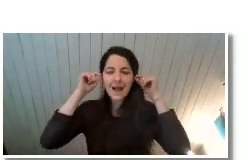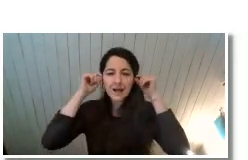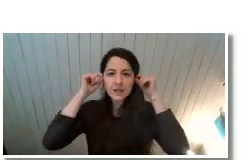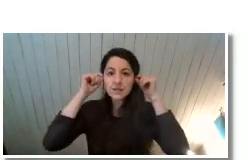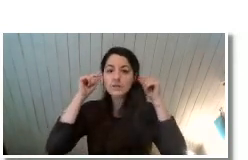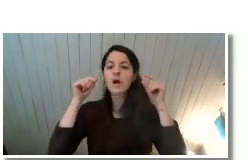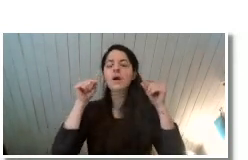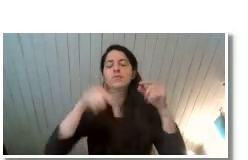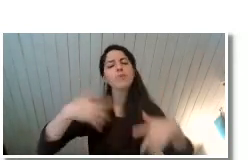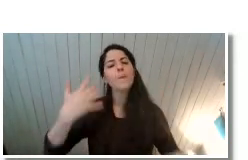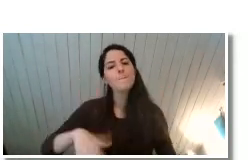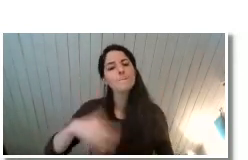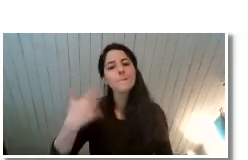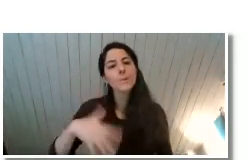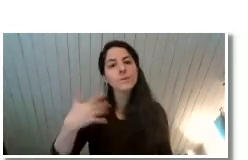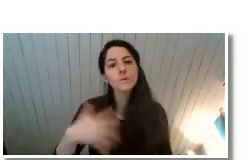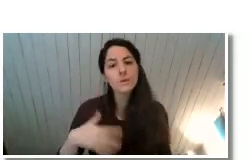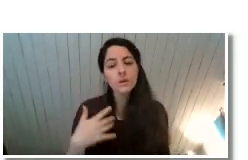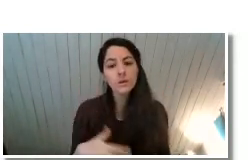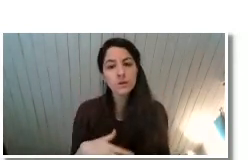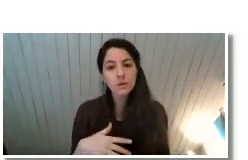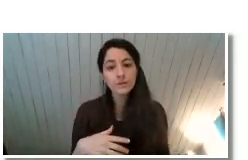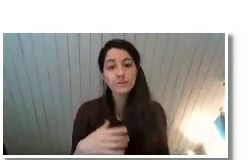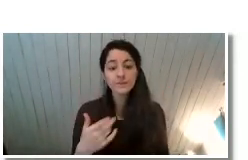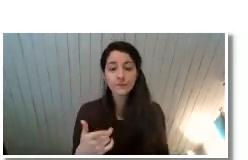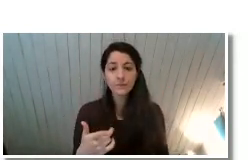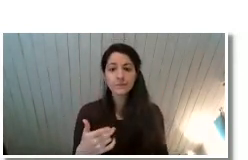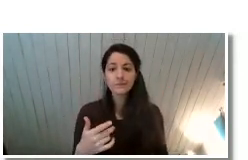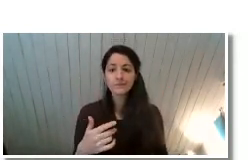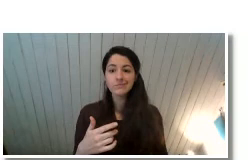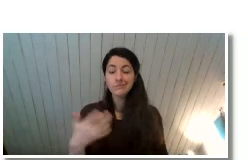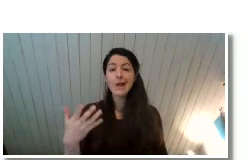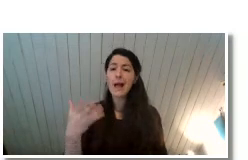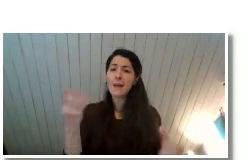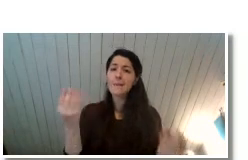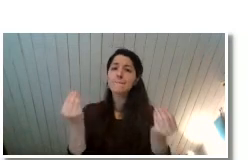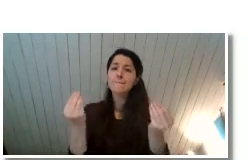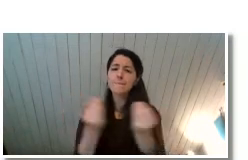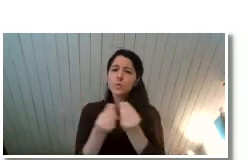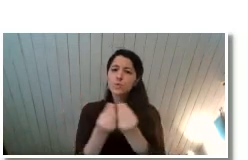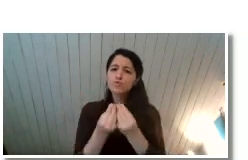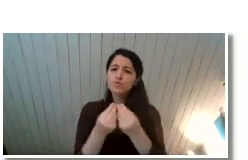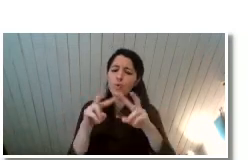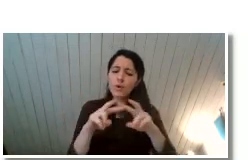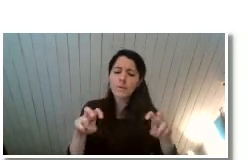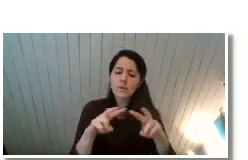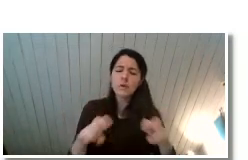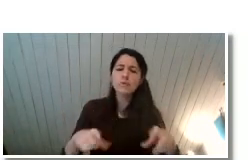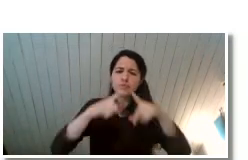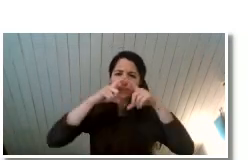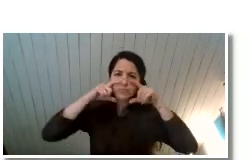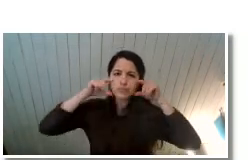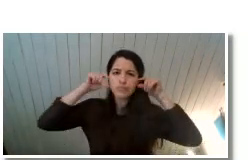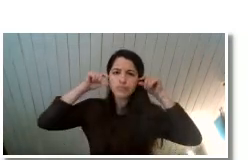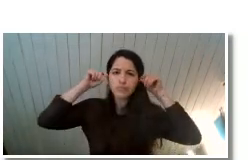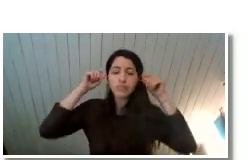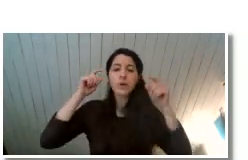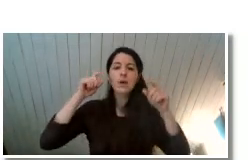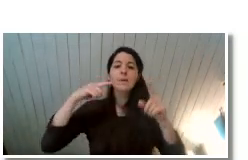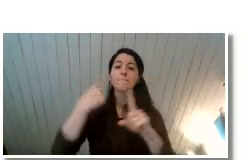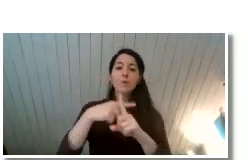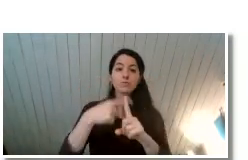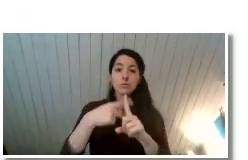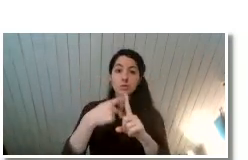importante. Cada vez hay más estudios que demuestran el efecto positivo que tiene el uso de las mascarillas en los espacios